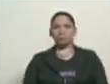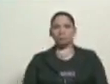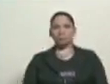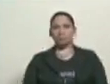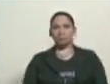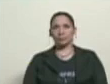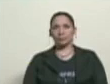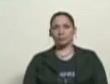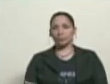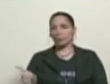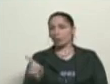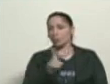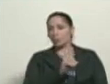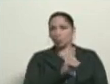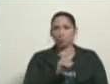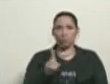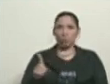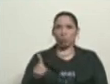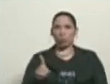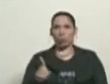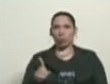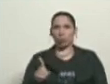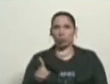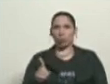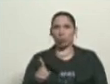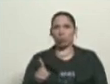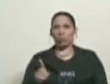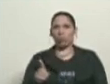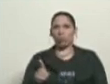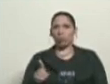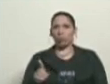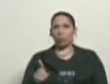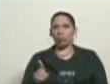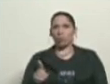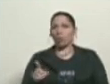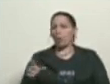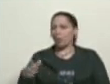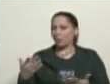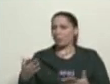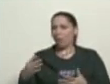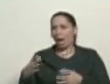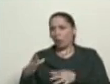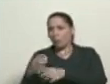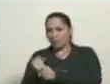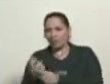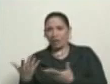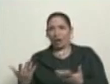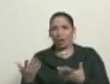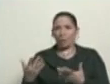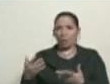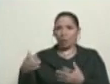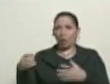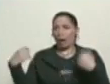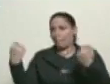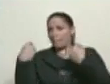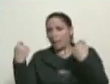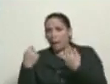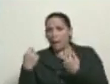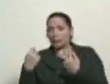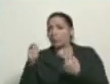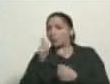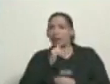nos prestemos a la campaña de desinformación, a los fake news que están de